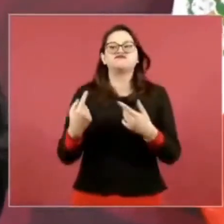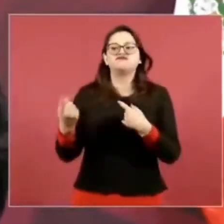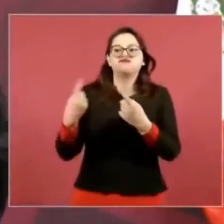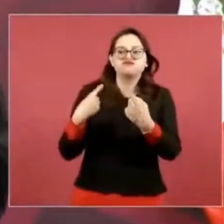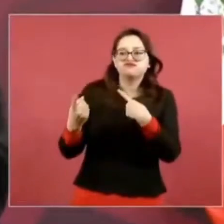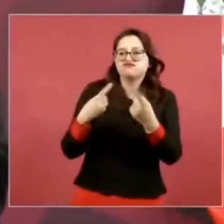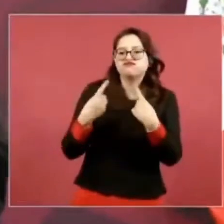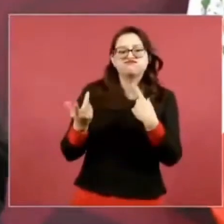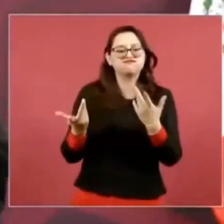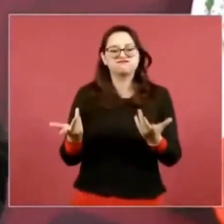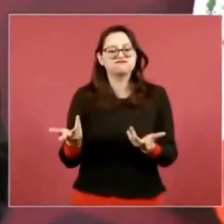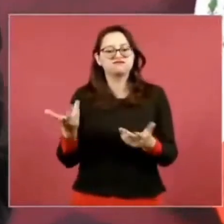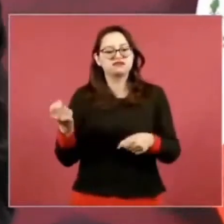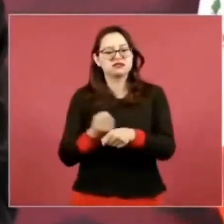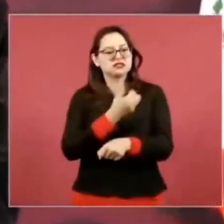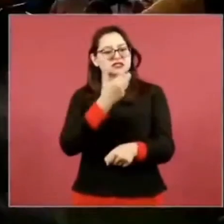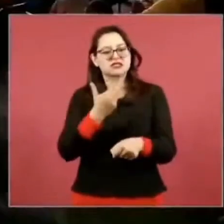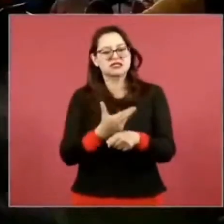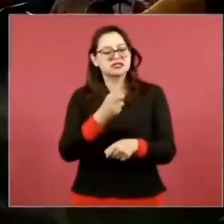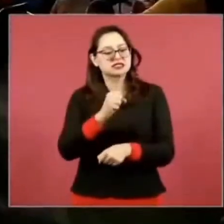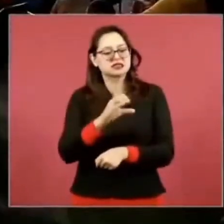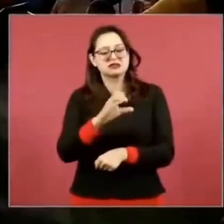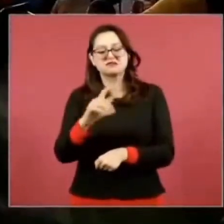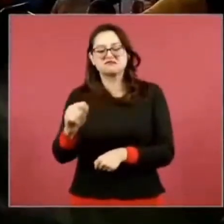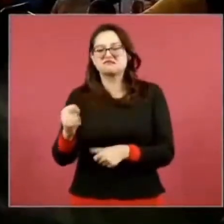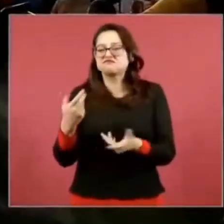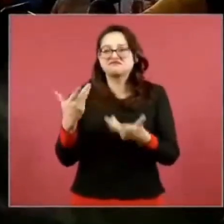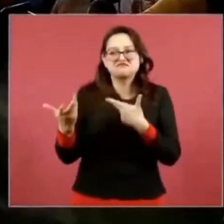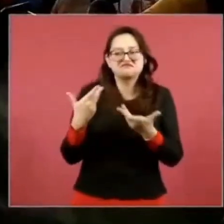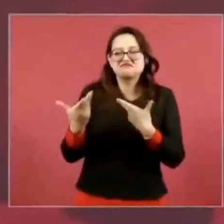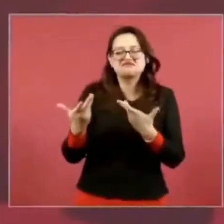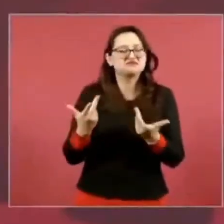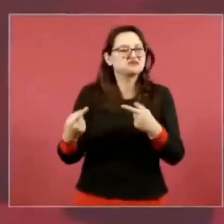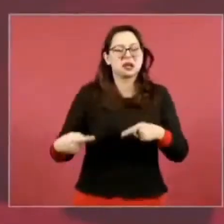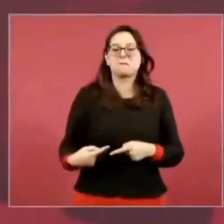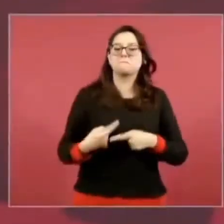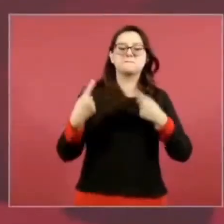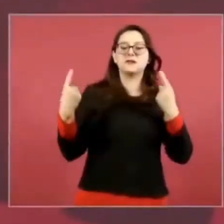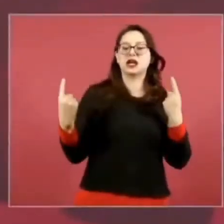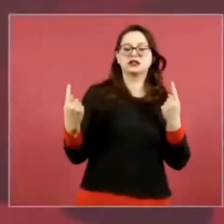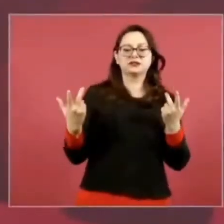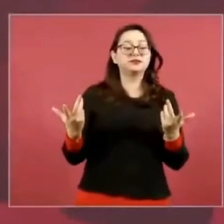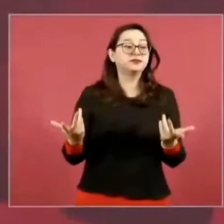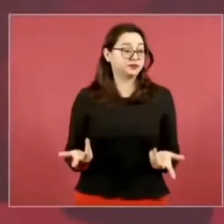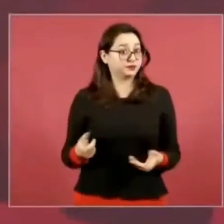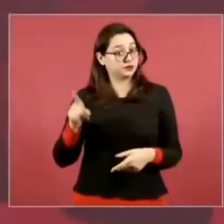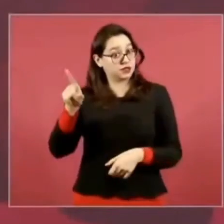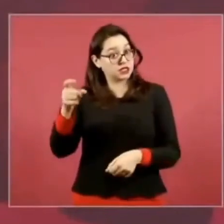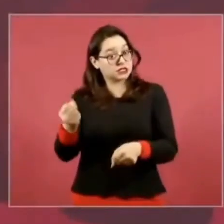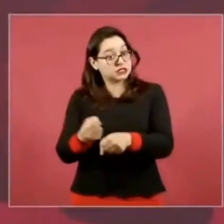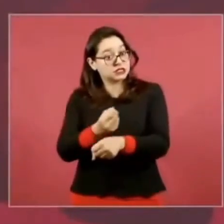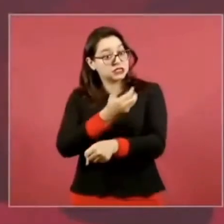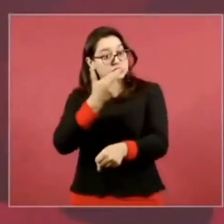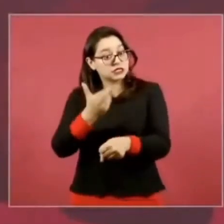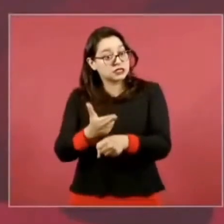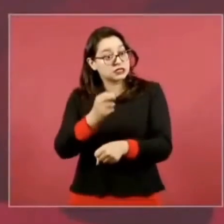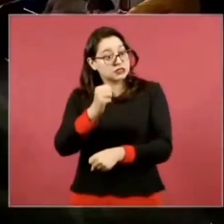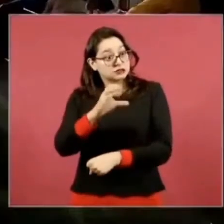el secretario, también una gente muy respetable,